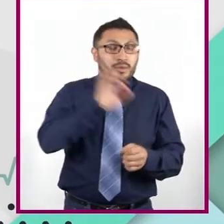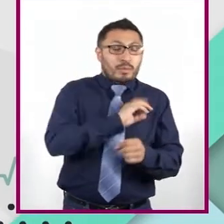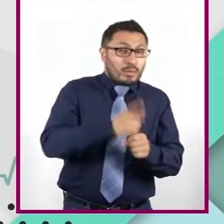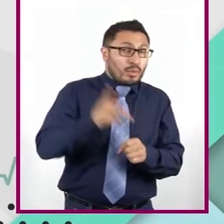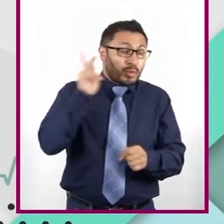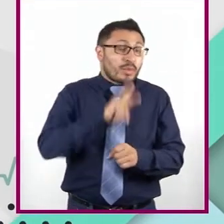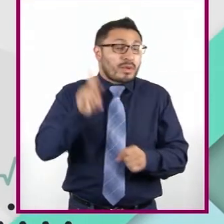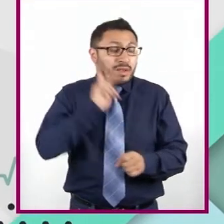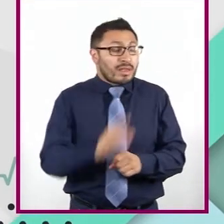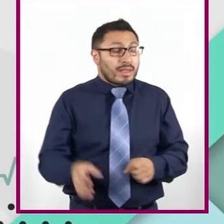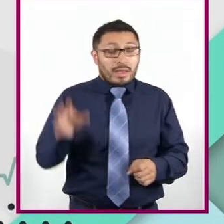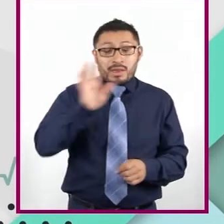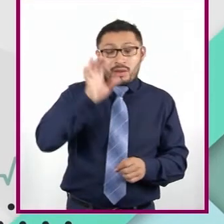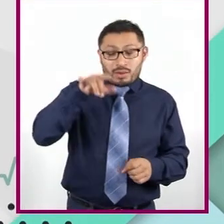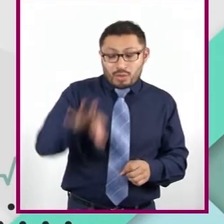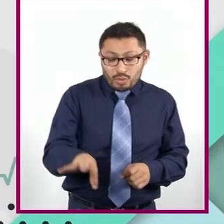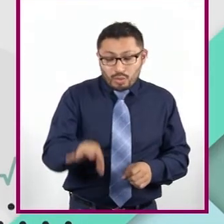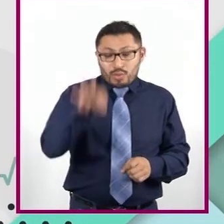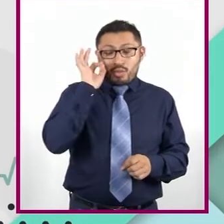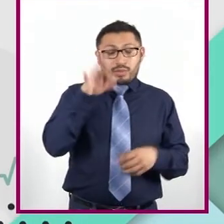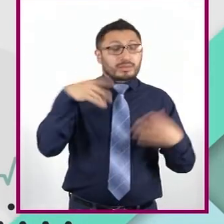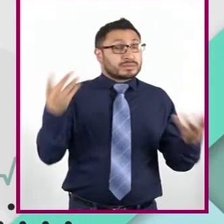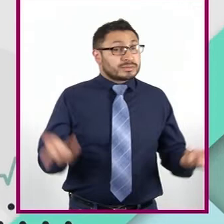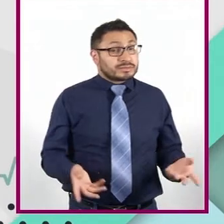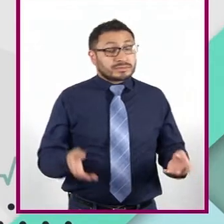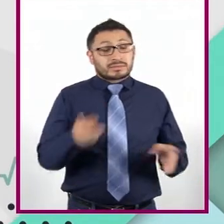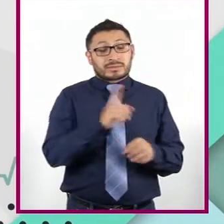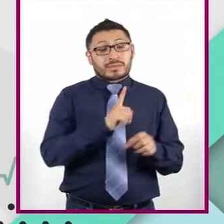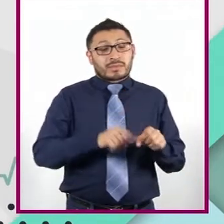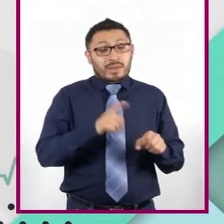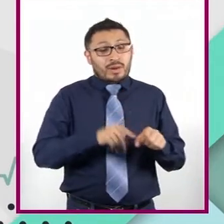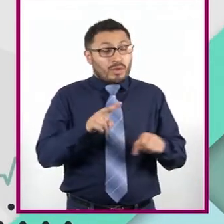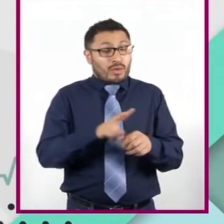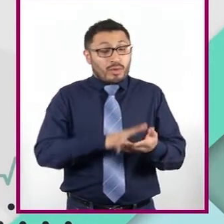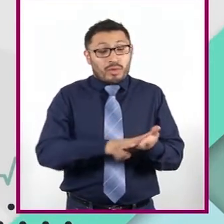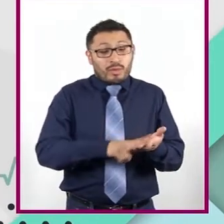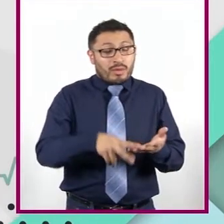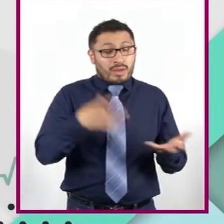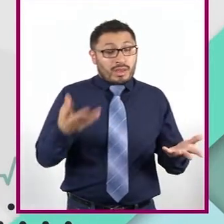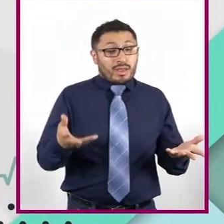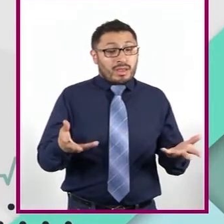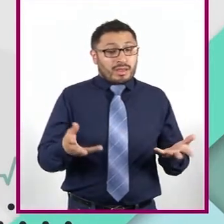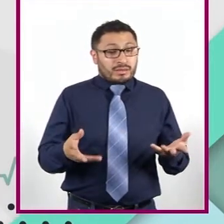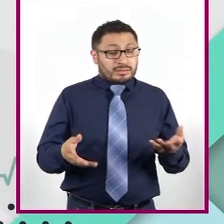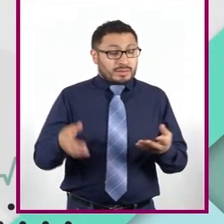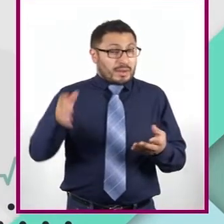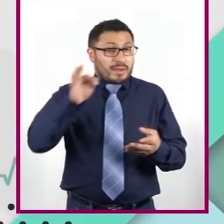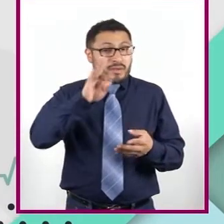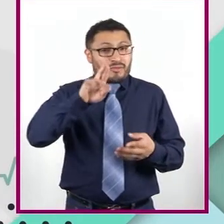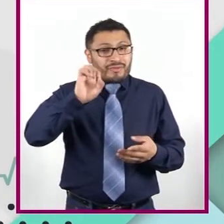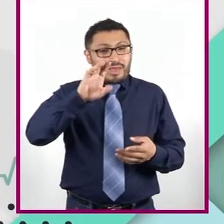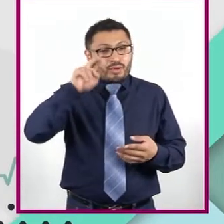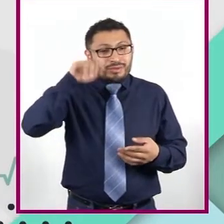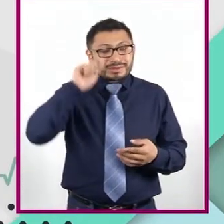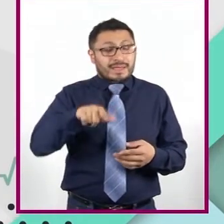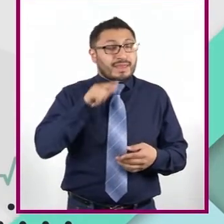frecuencial de que al sustraer una carta, ésta sea de color verde es su frecuencia 17 entre el total 80,